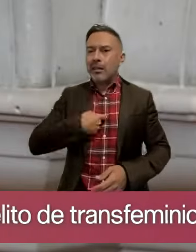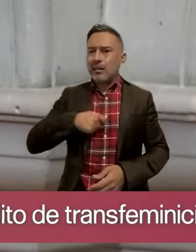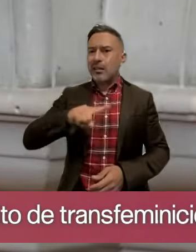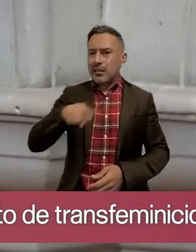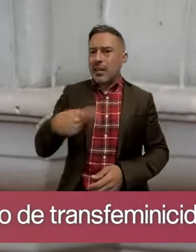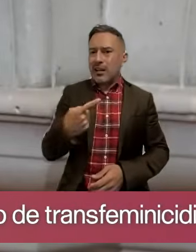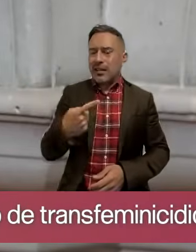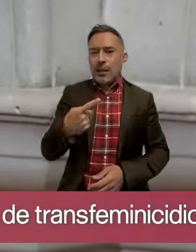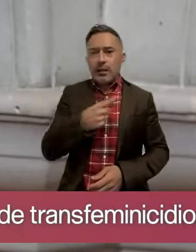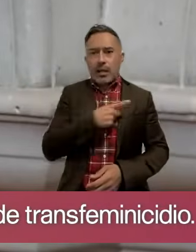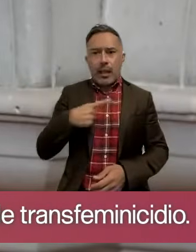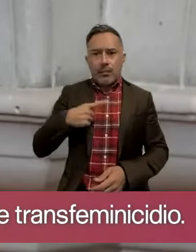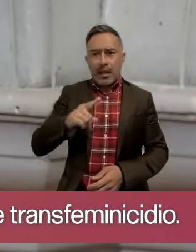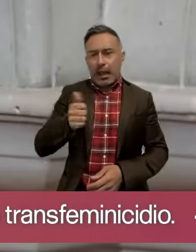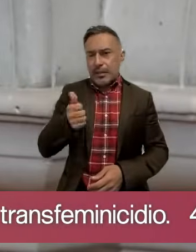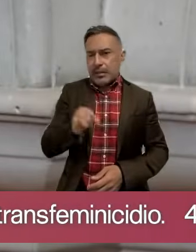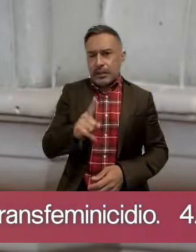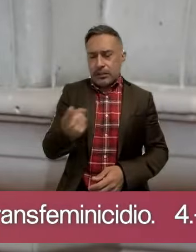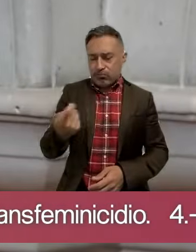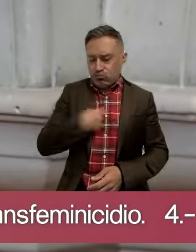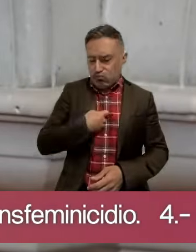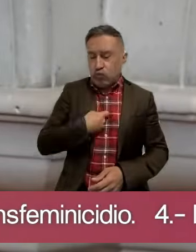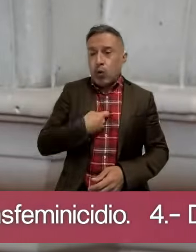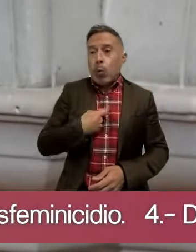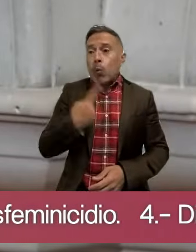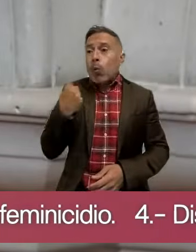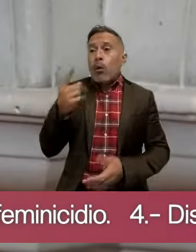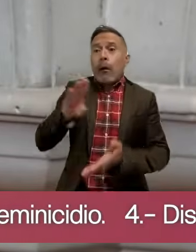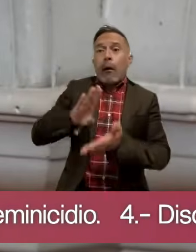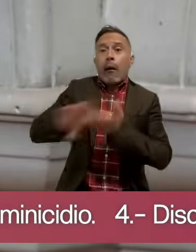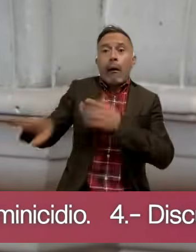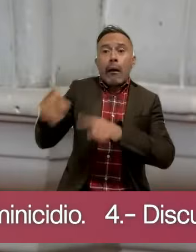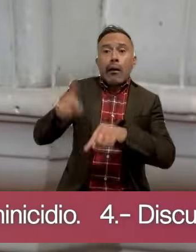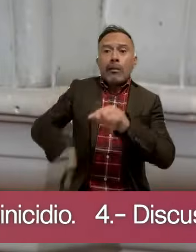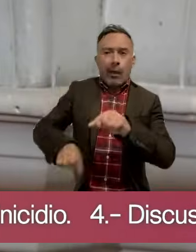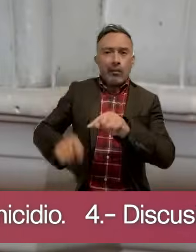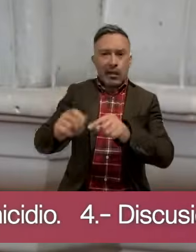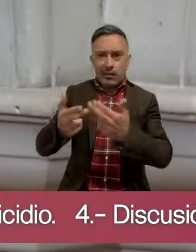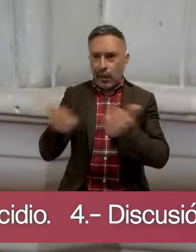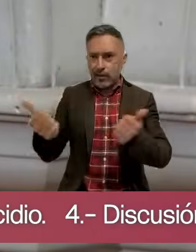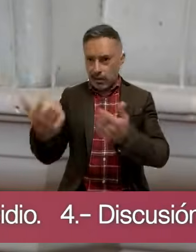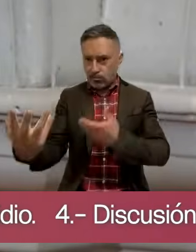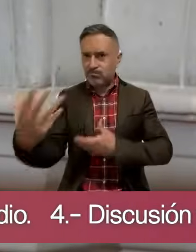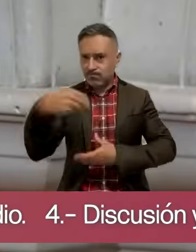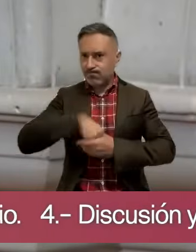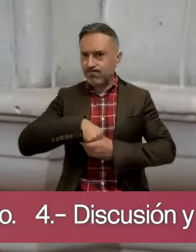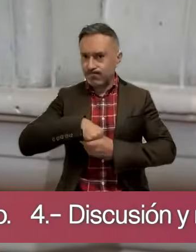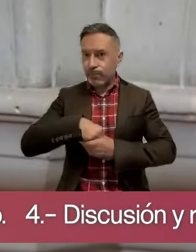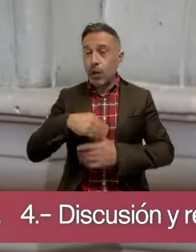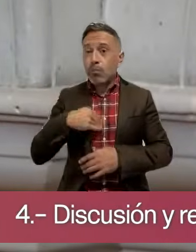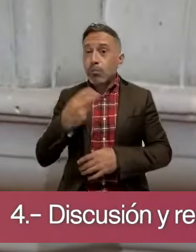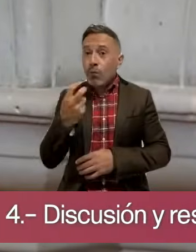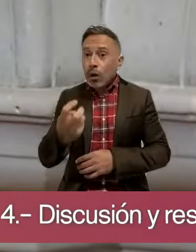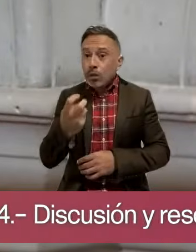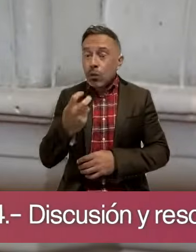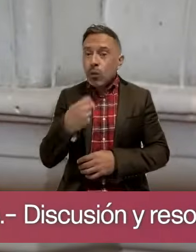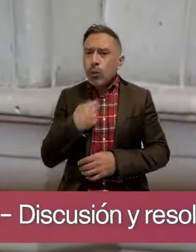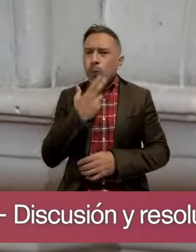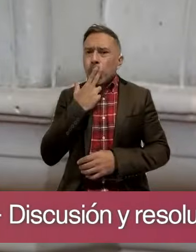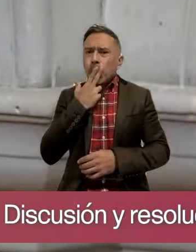siempre sin ninguna excepción. Por eso, proteger y respetar la vida es una causa que nos une y